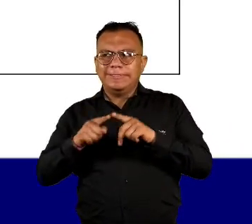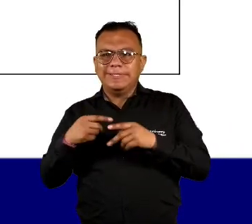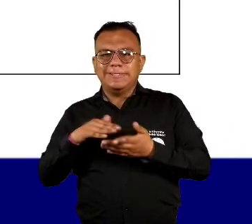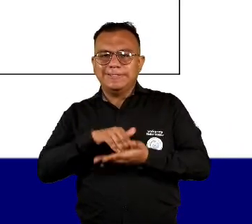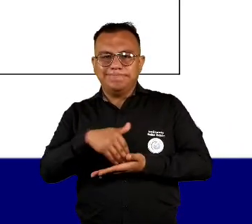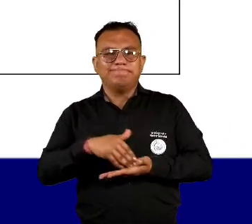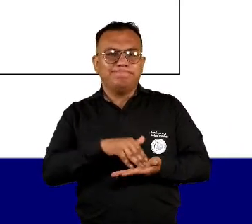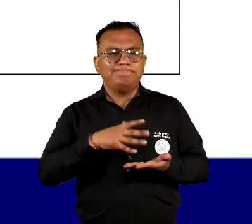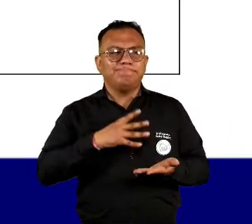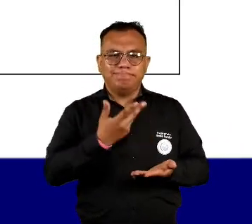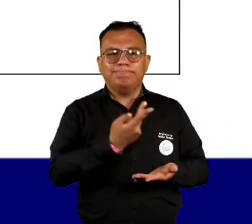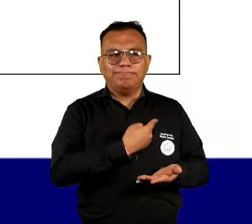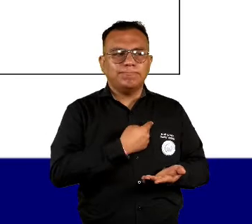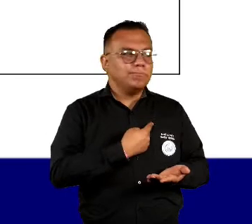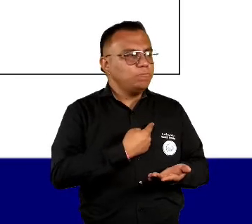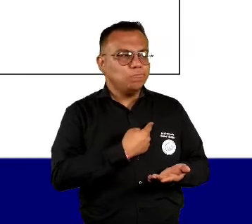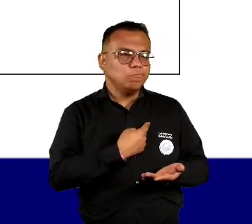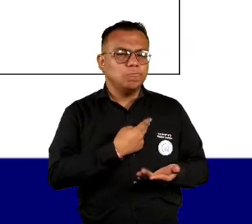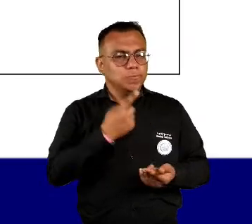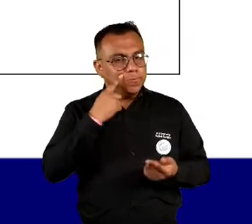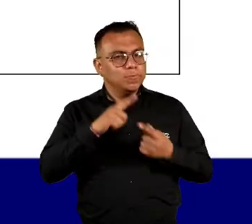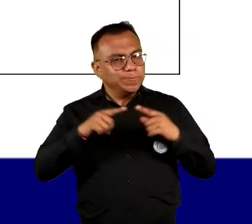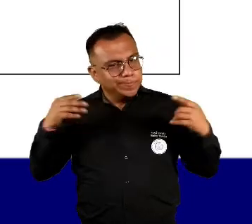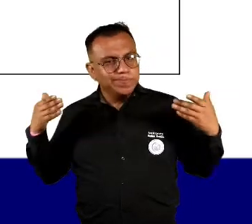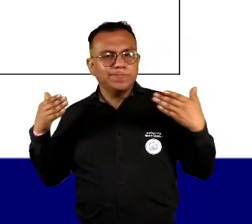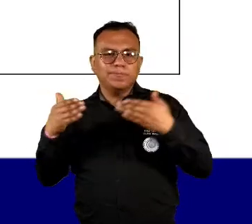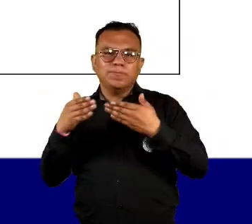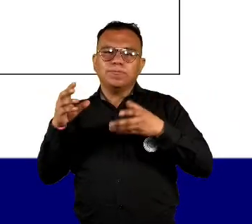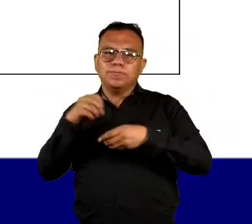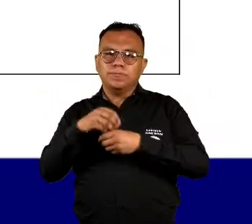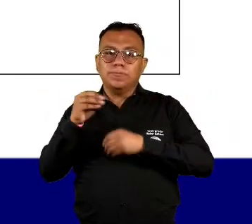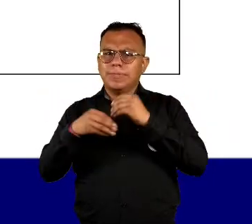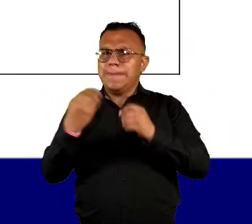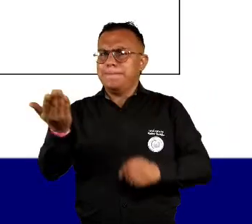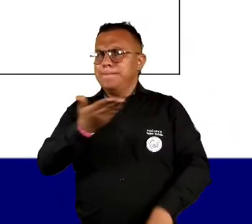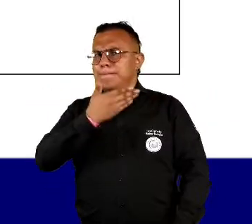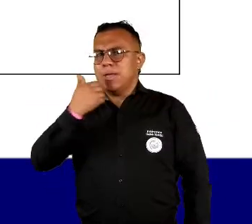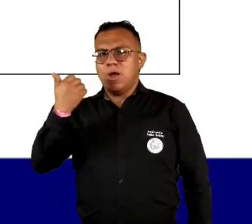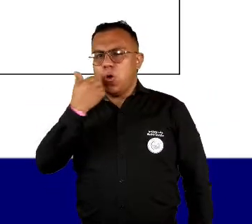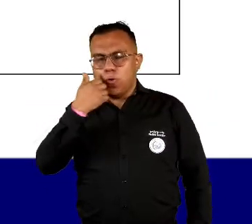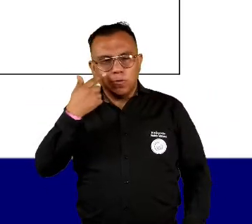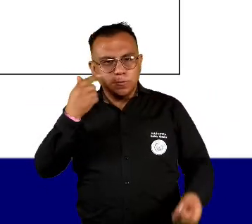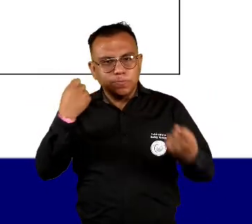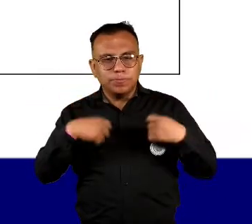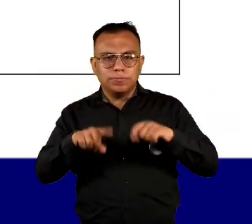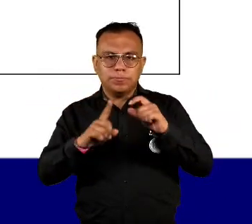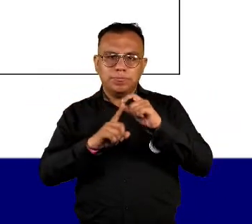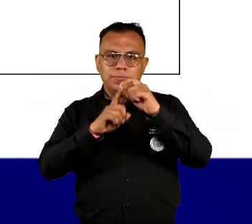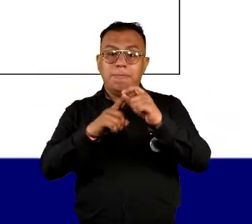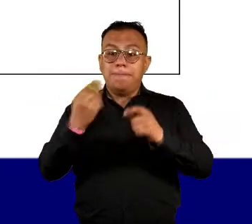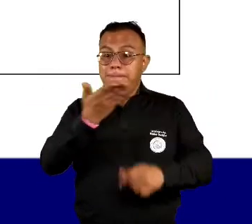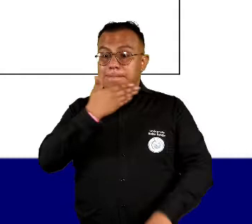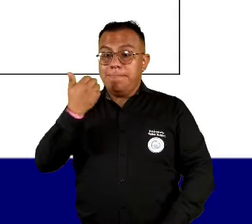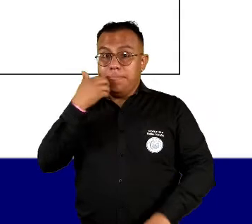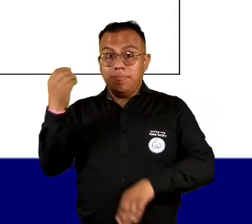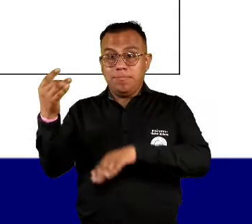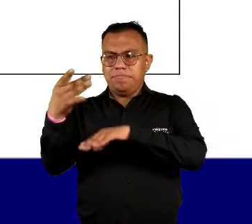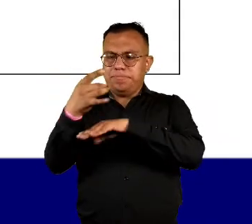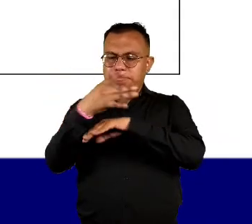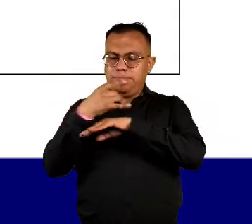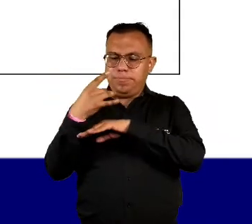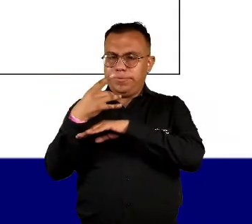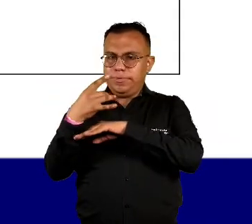gran debilidad nuestra lo cual hizo que nos focalicemos en ser los mejores con la palabra mejores es algo